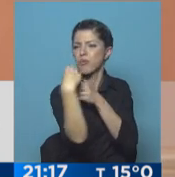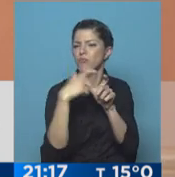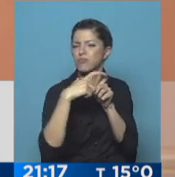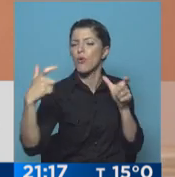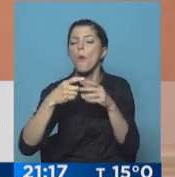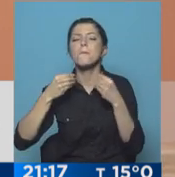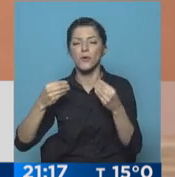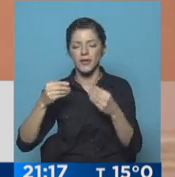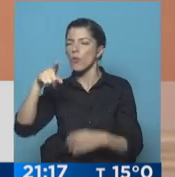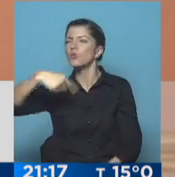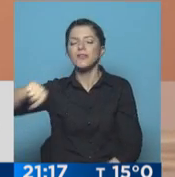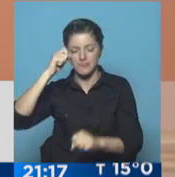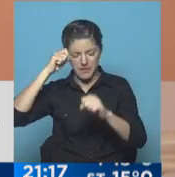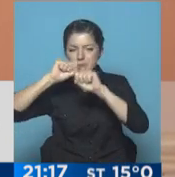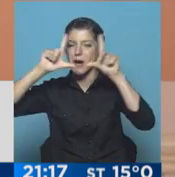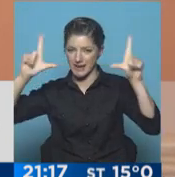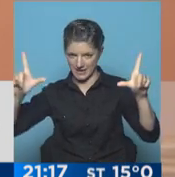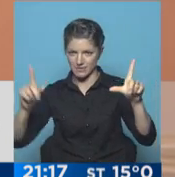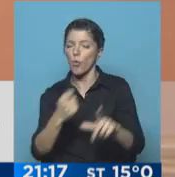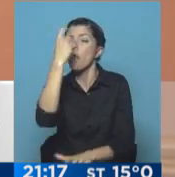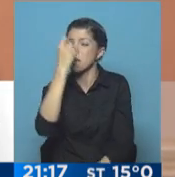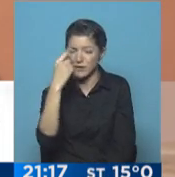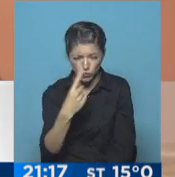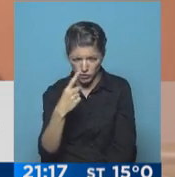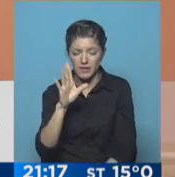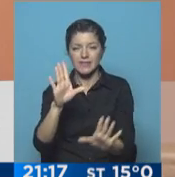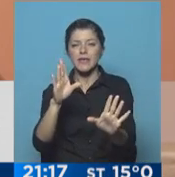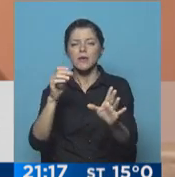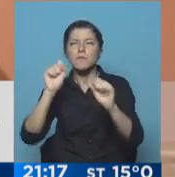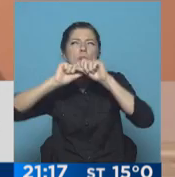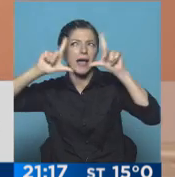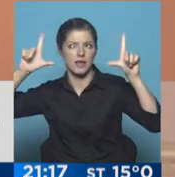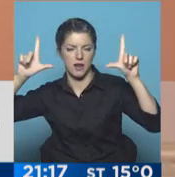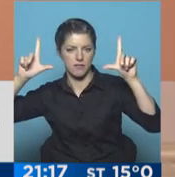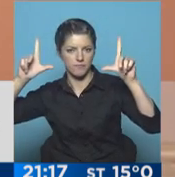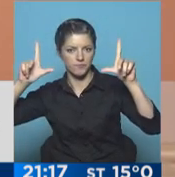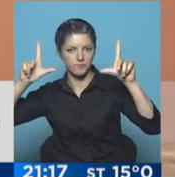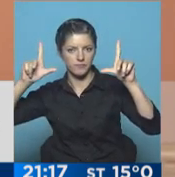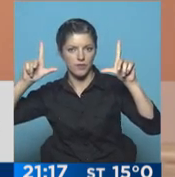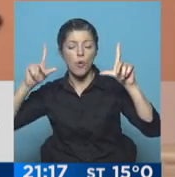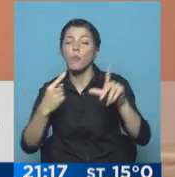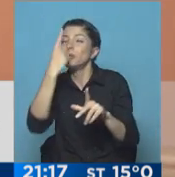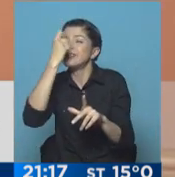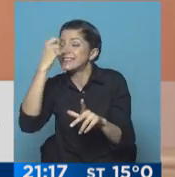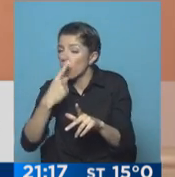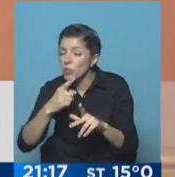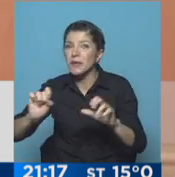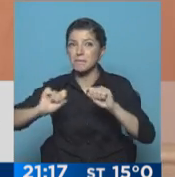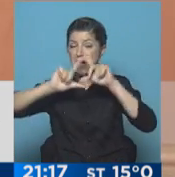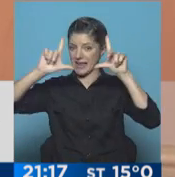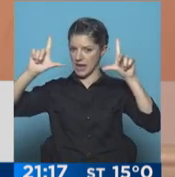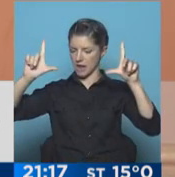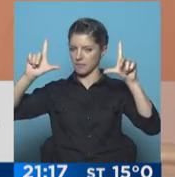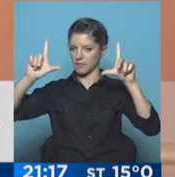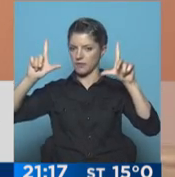Imagínense por un instante, compañeros y compatriotas, imagínense por un instante